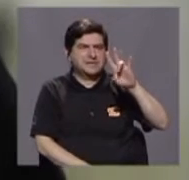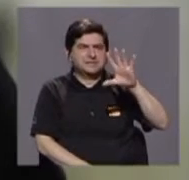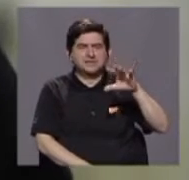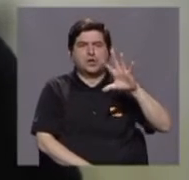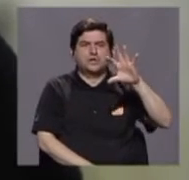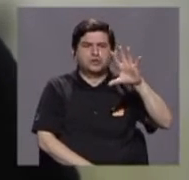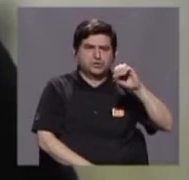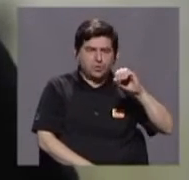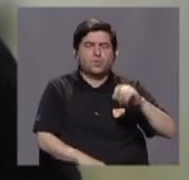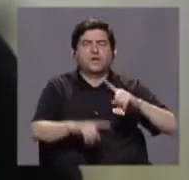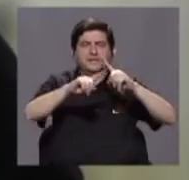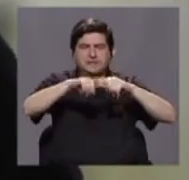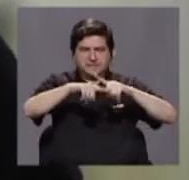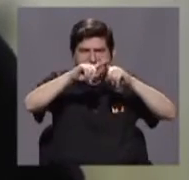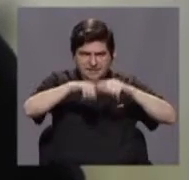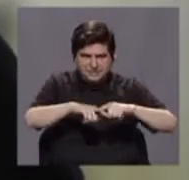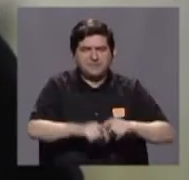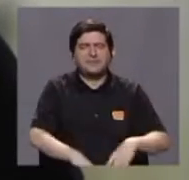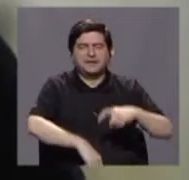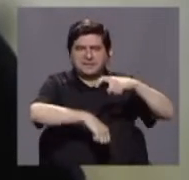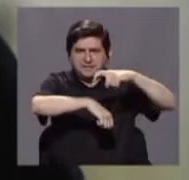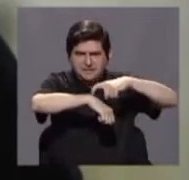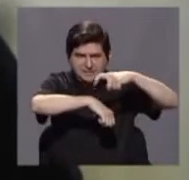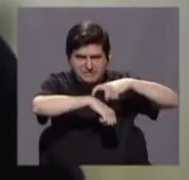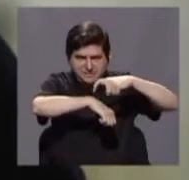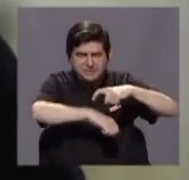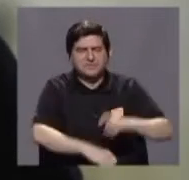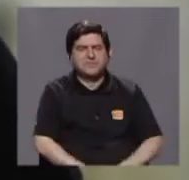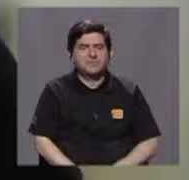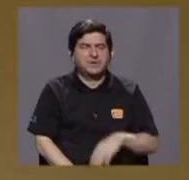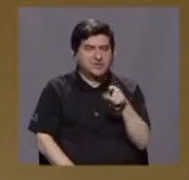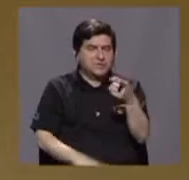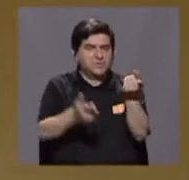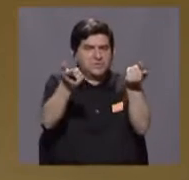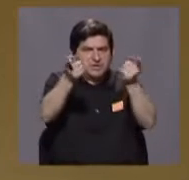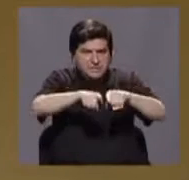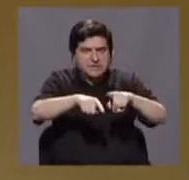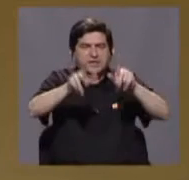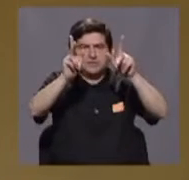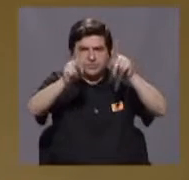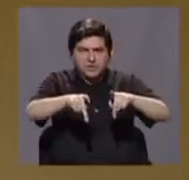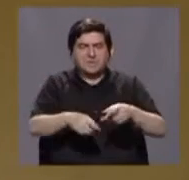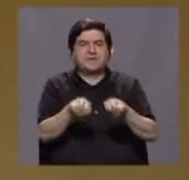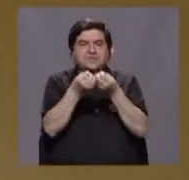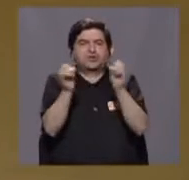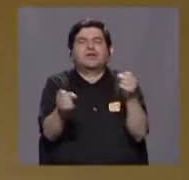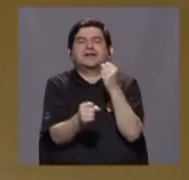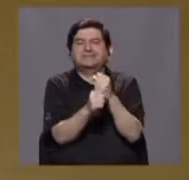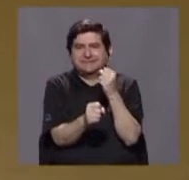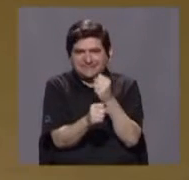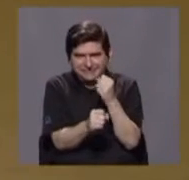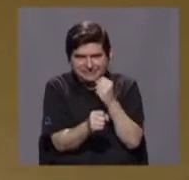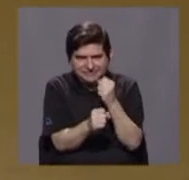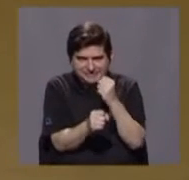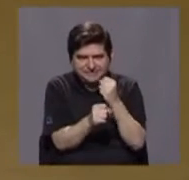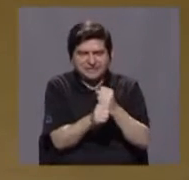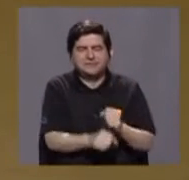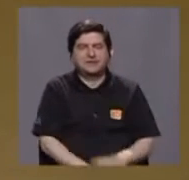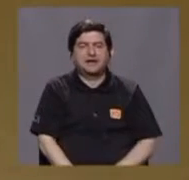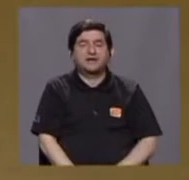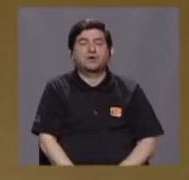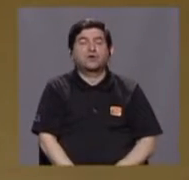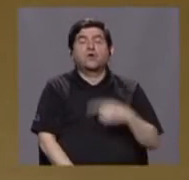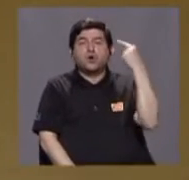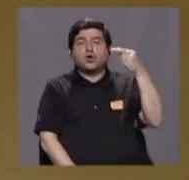del periodo de la evolución del tiempo que estés sin trabajar, y el